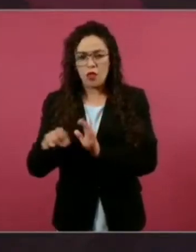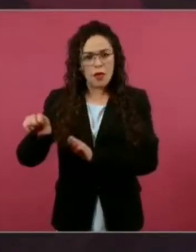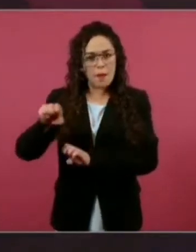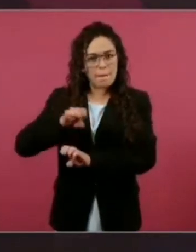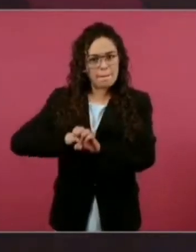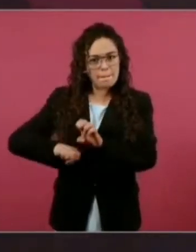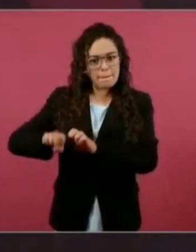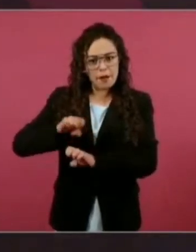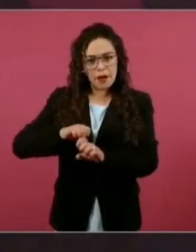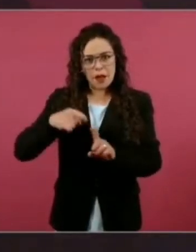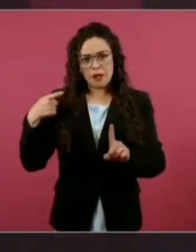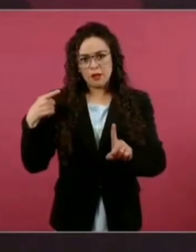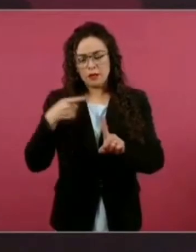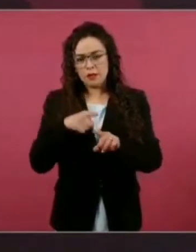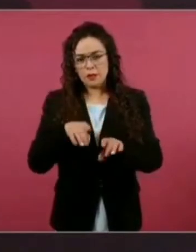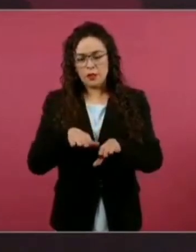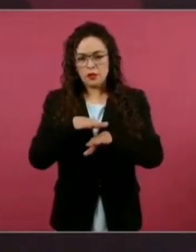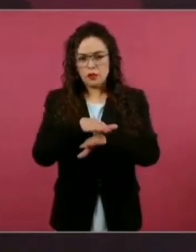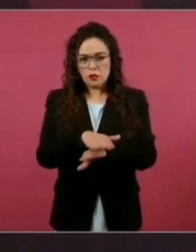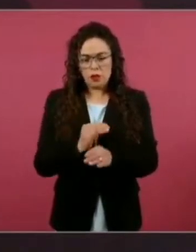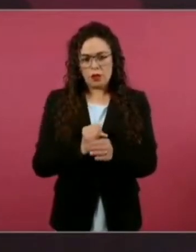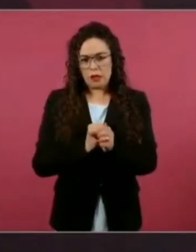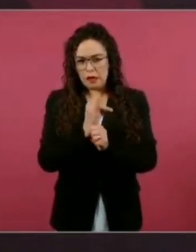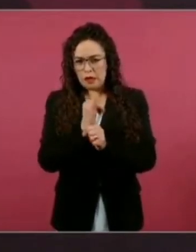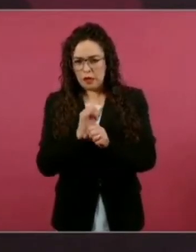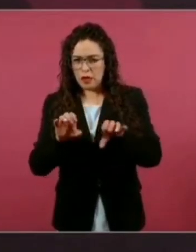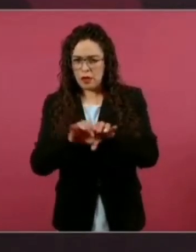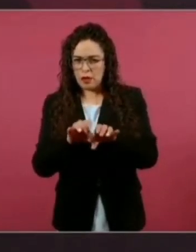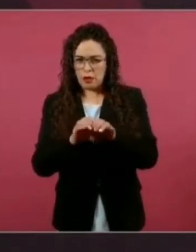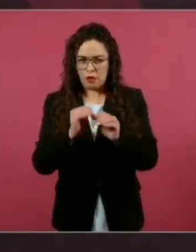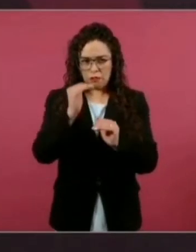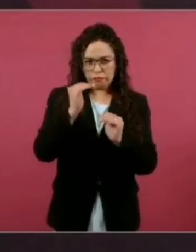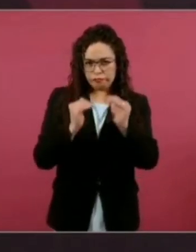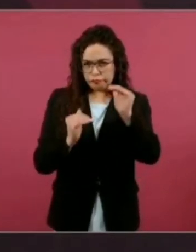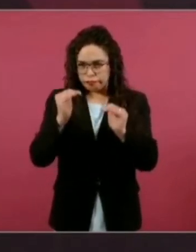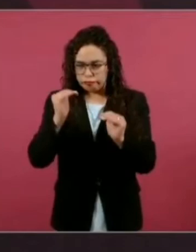dedicados a las proyecciones económicas,